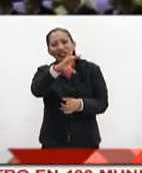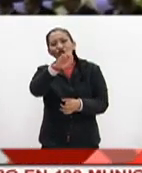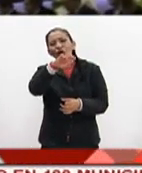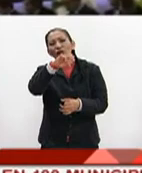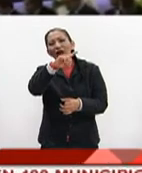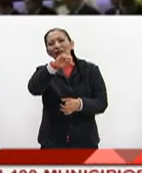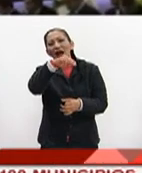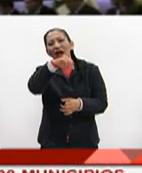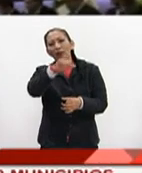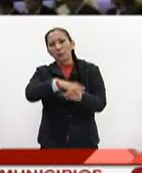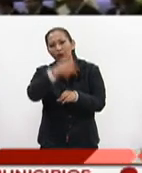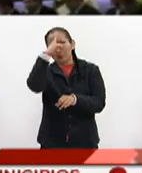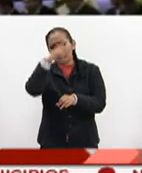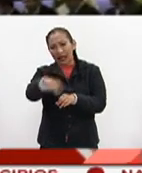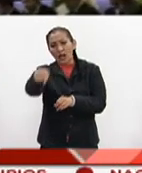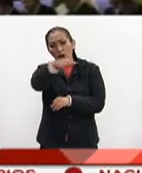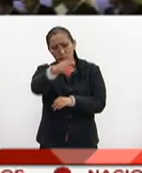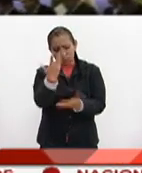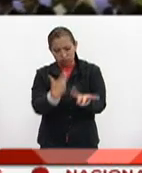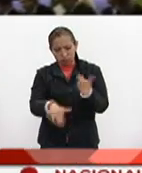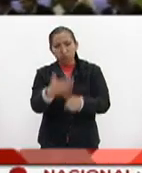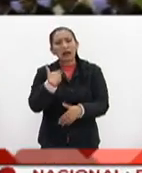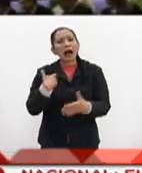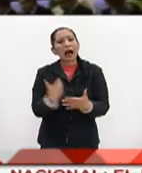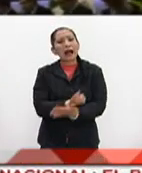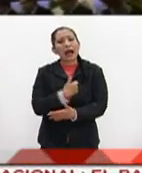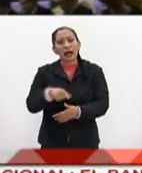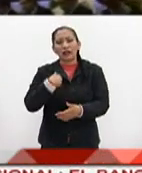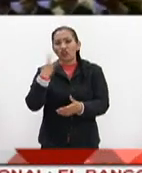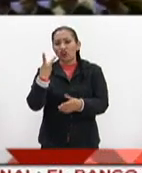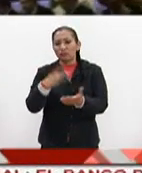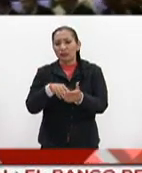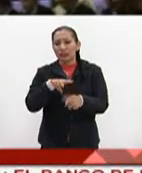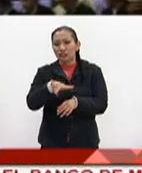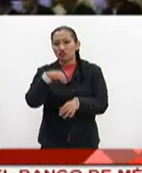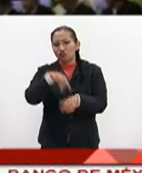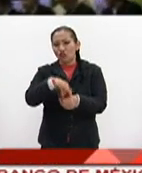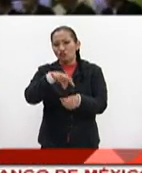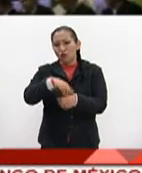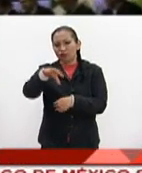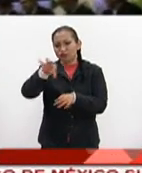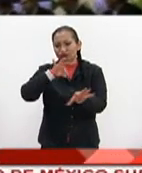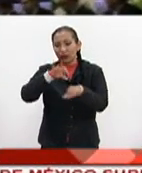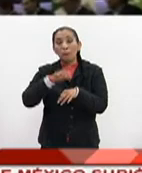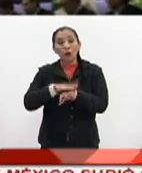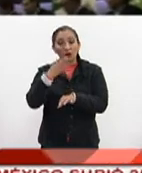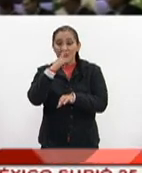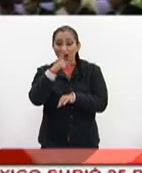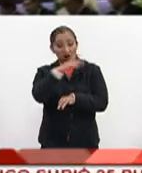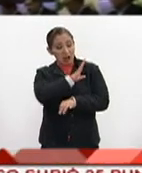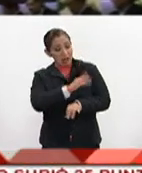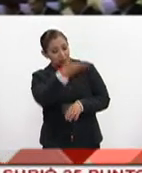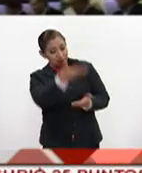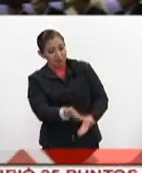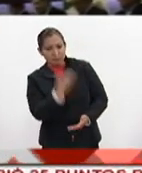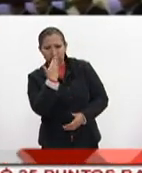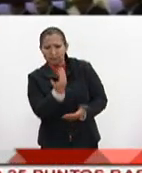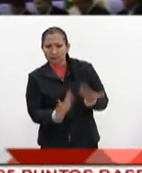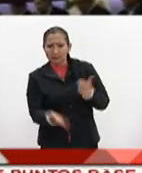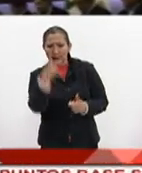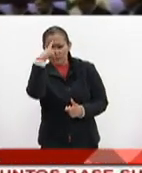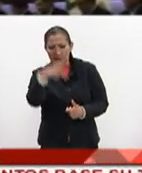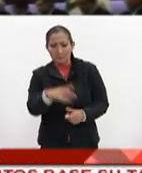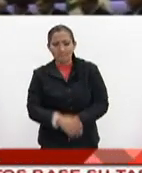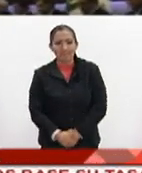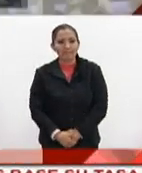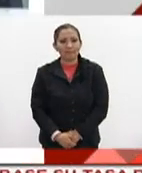por México va a triunfar en las elecciones del 2018 porque contamos con el mejor candidato a la presidencia de la